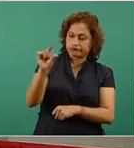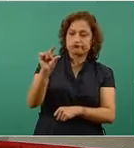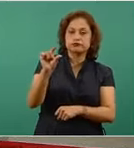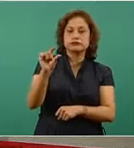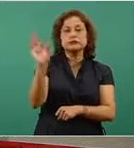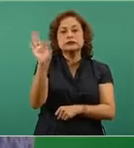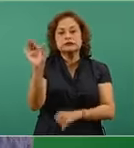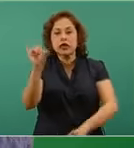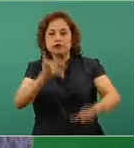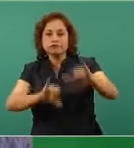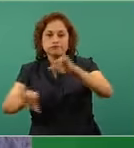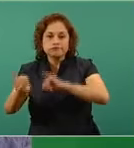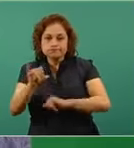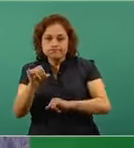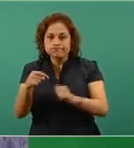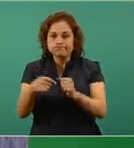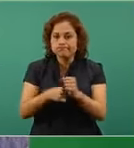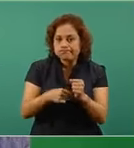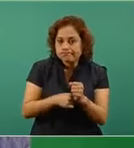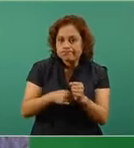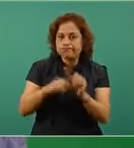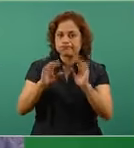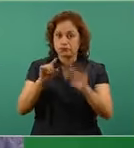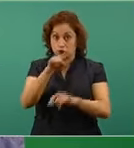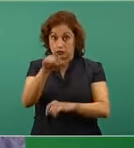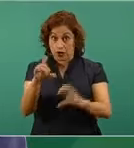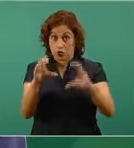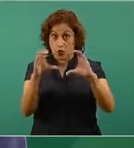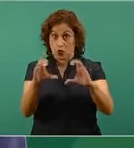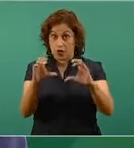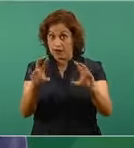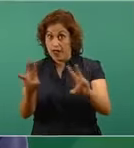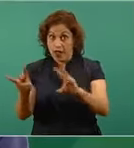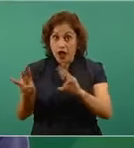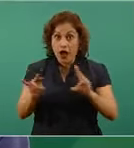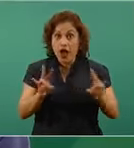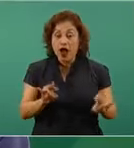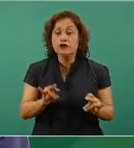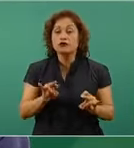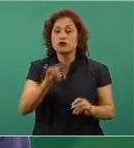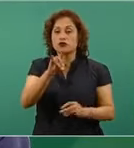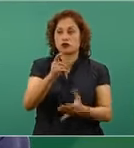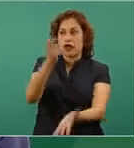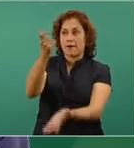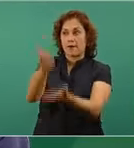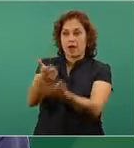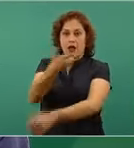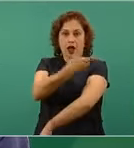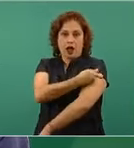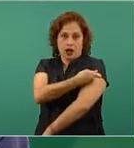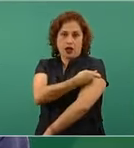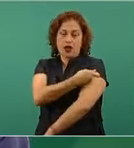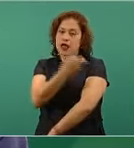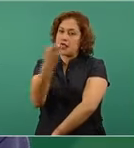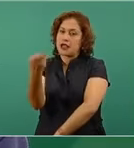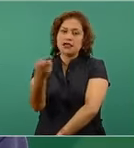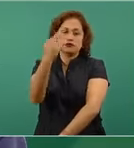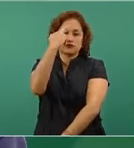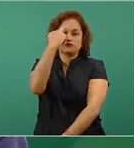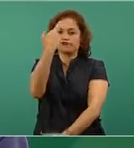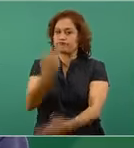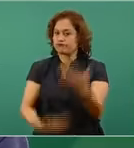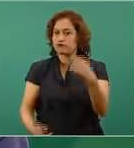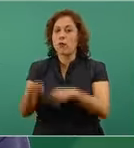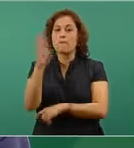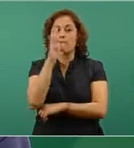clandestina. No se deje engañar. Si le quieren cobrar la vacuna contra COVID, es una vacuna ilegal, es un